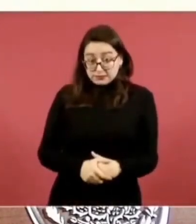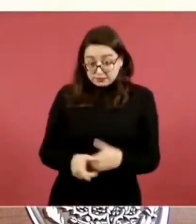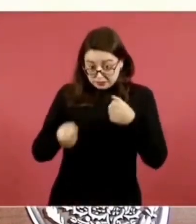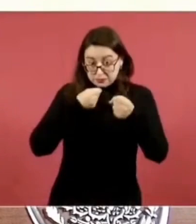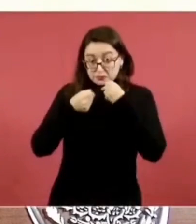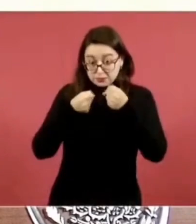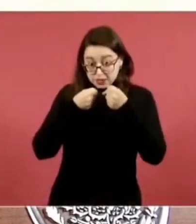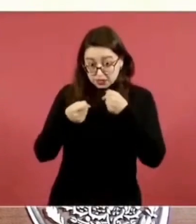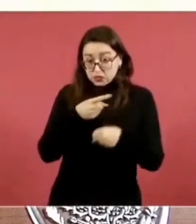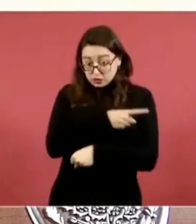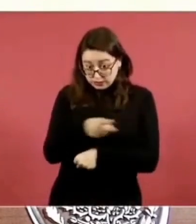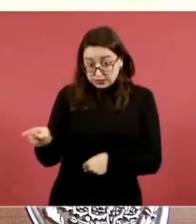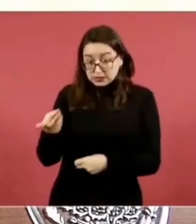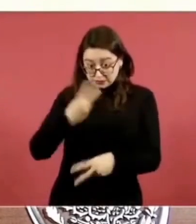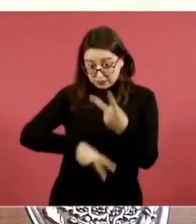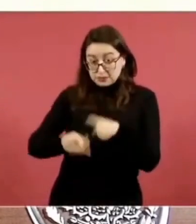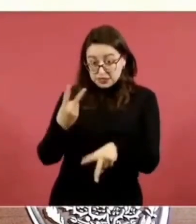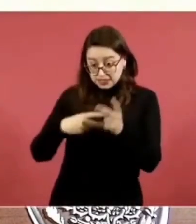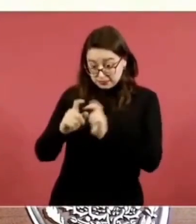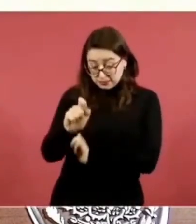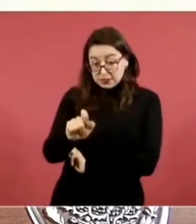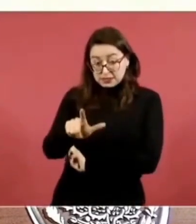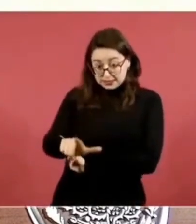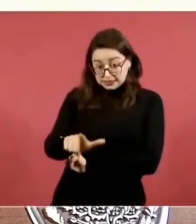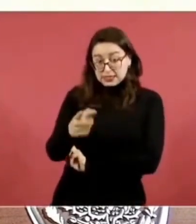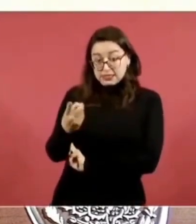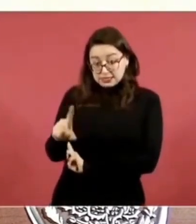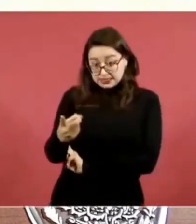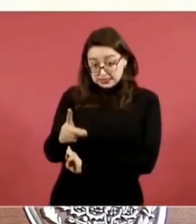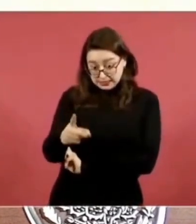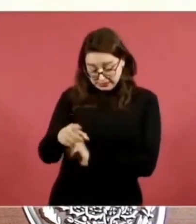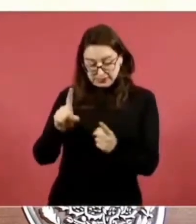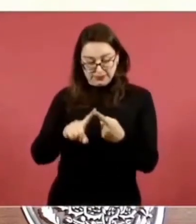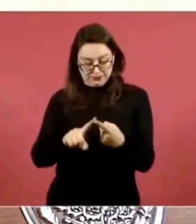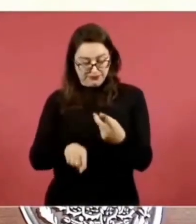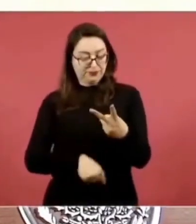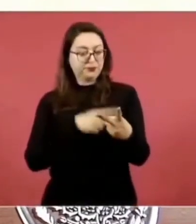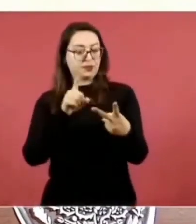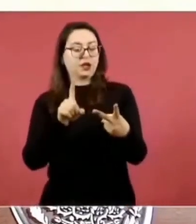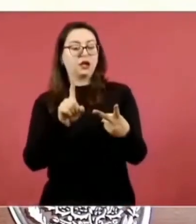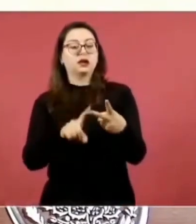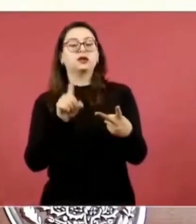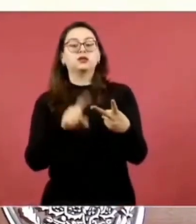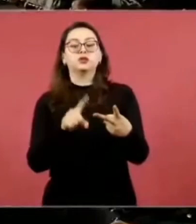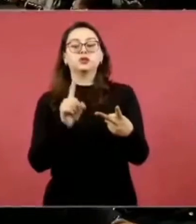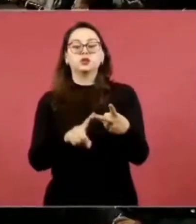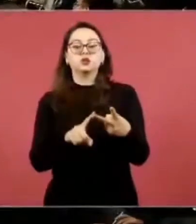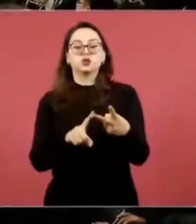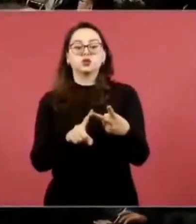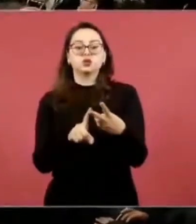periodistas especialistas para tratar sobre el tema. Lo segundo, ese día,